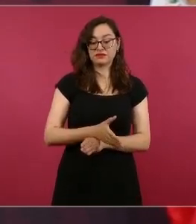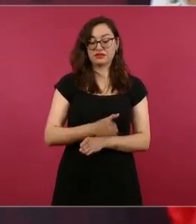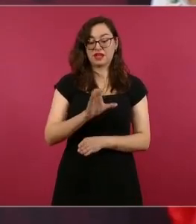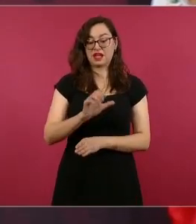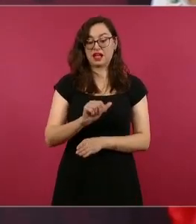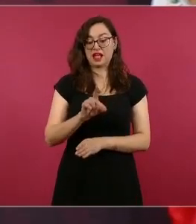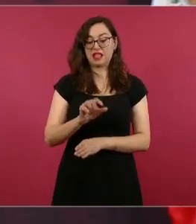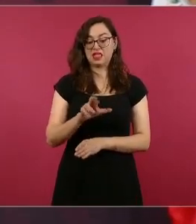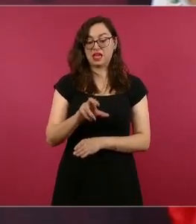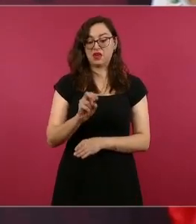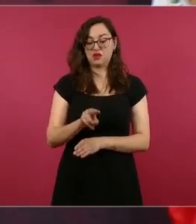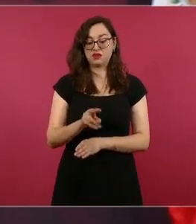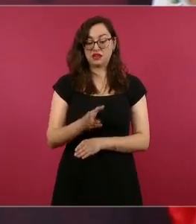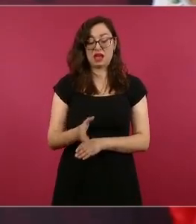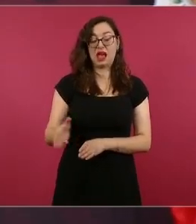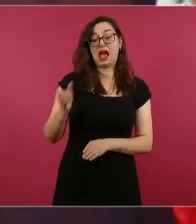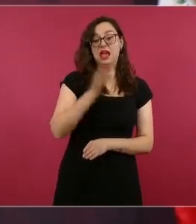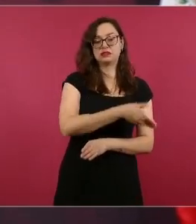rehabilitado.